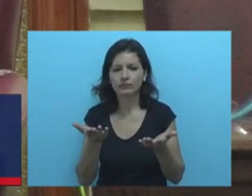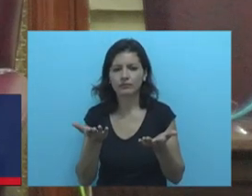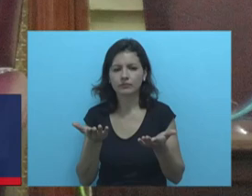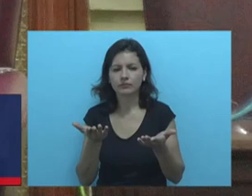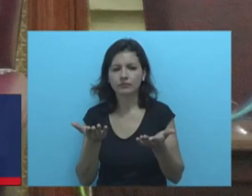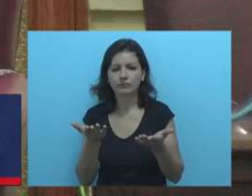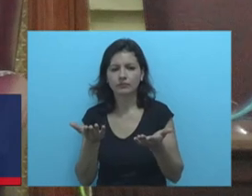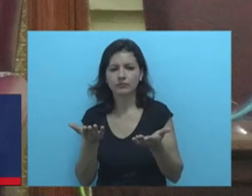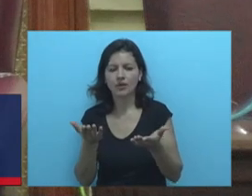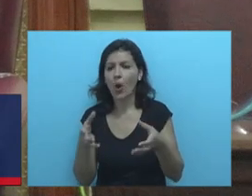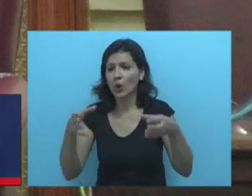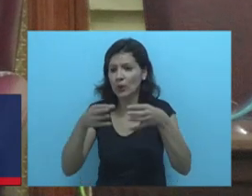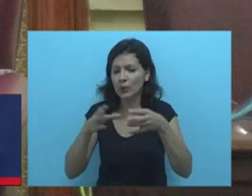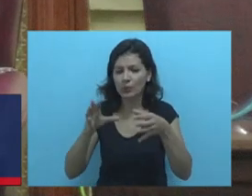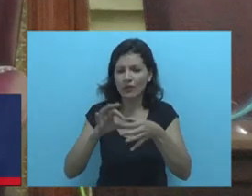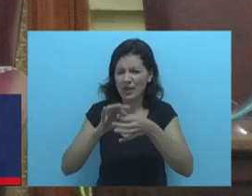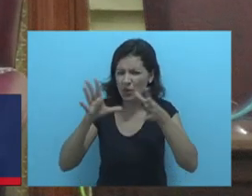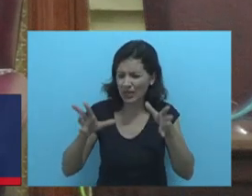con la democracia progresista.